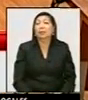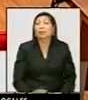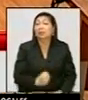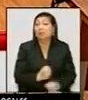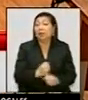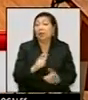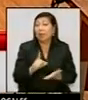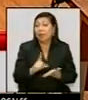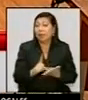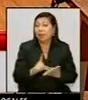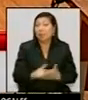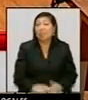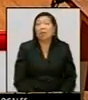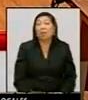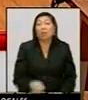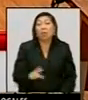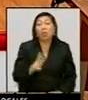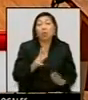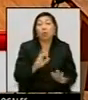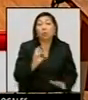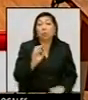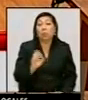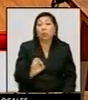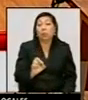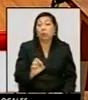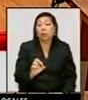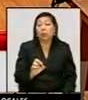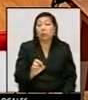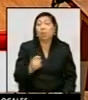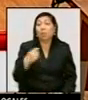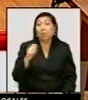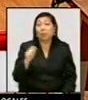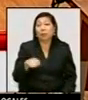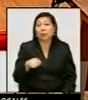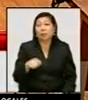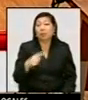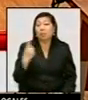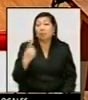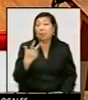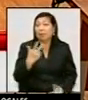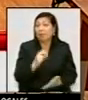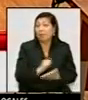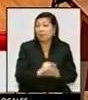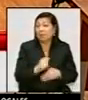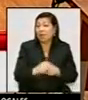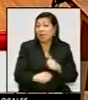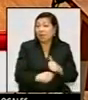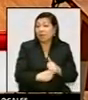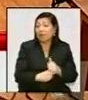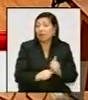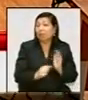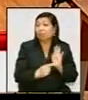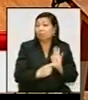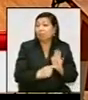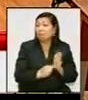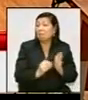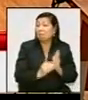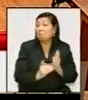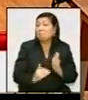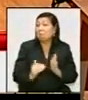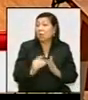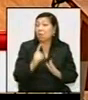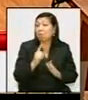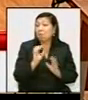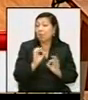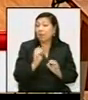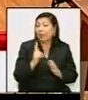desempleo de Lima Metropolitana se ubicó en el 8.1% en el primer trimestre del año y representa la más alta desde el